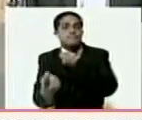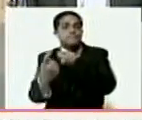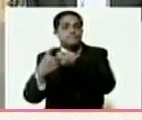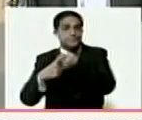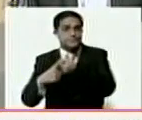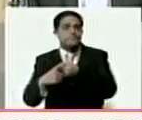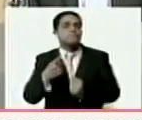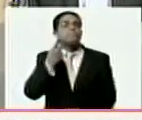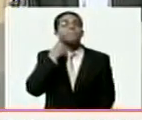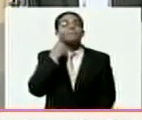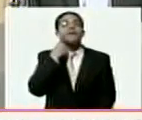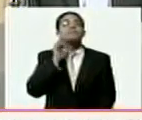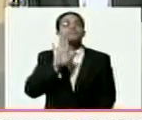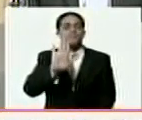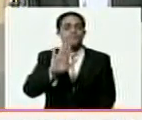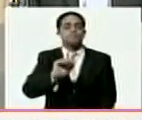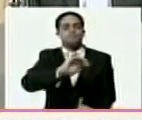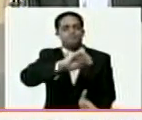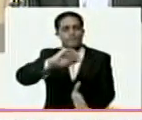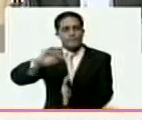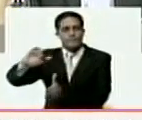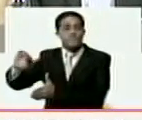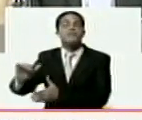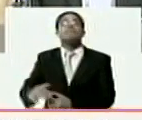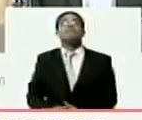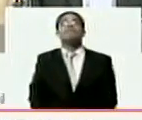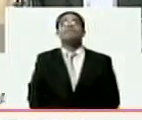Fíjense, luego tenemos